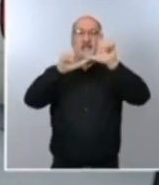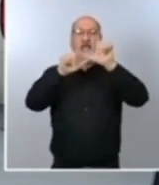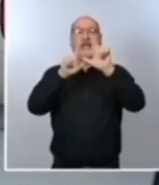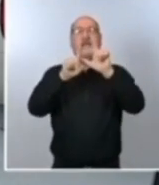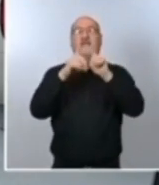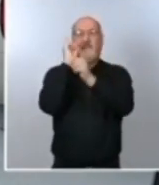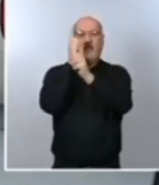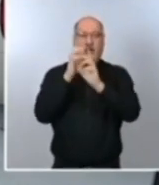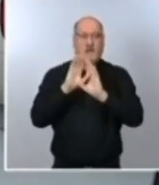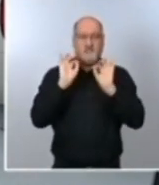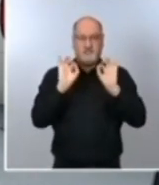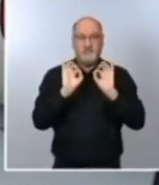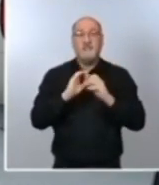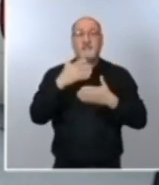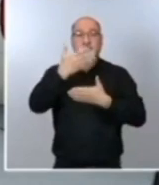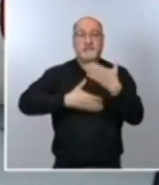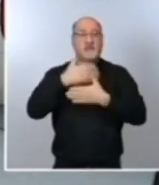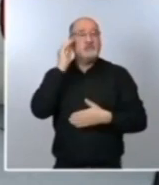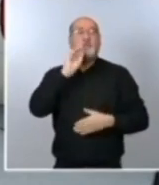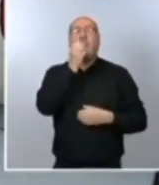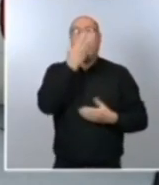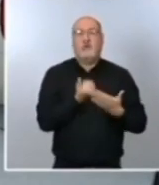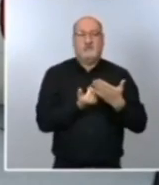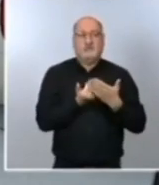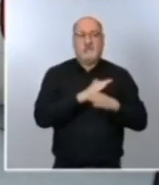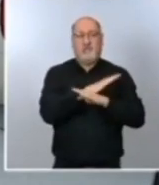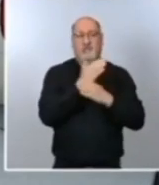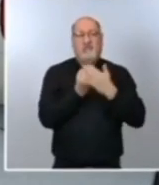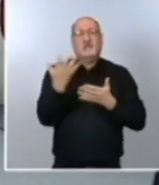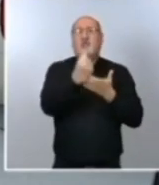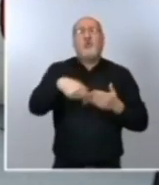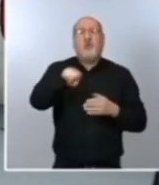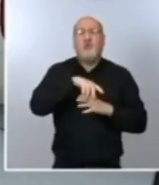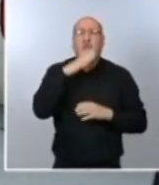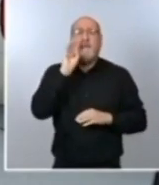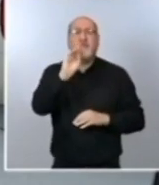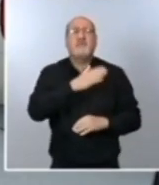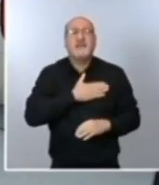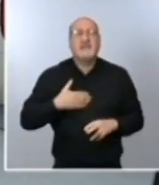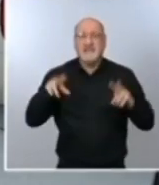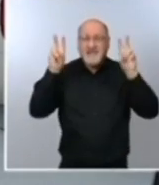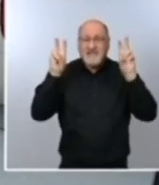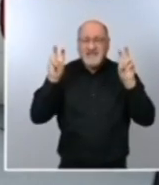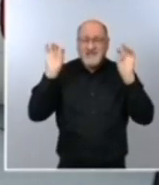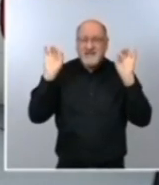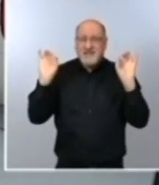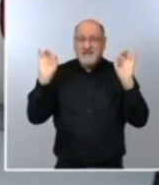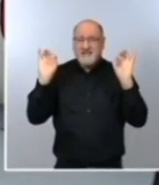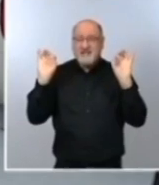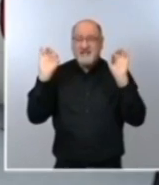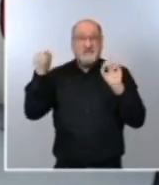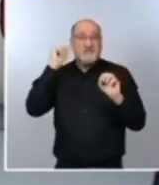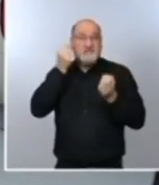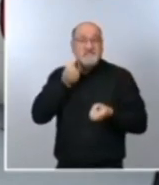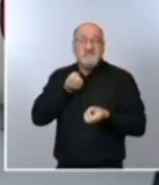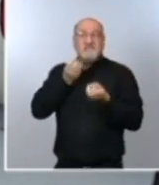Hola, ministros. Buenos días a todos. Yo quería preguntar por unas declaraciones, no sé si se me ve ahora, que ayer